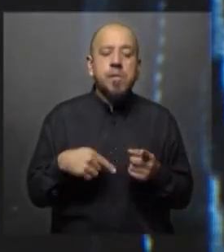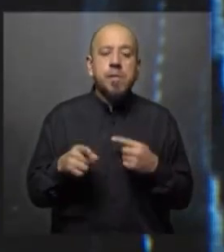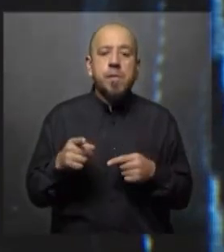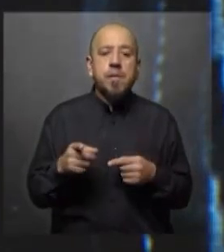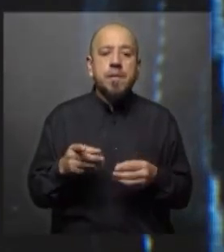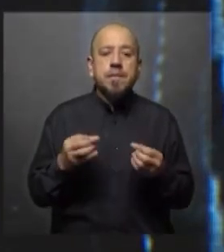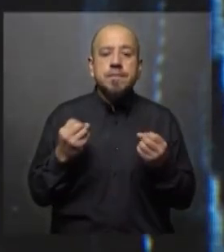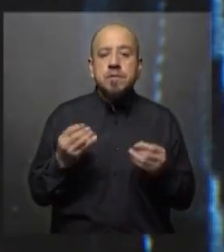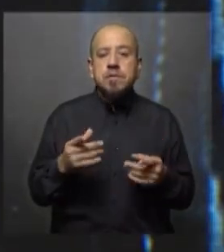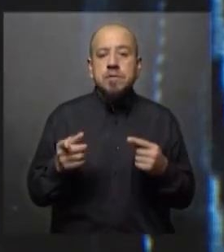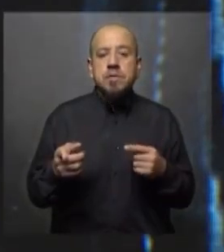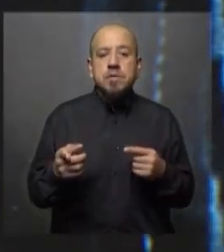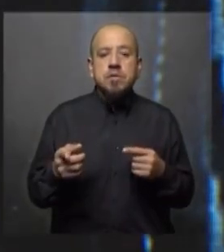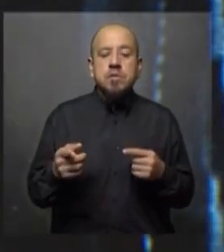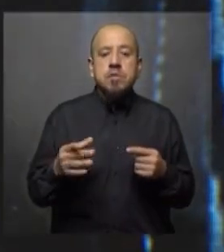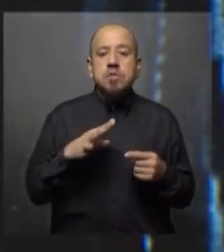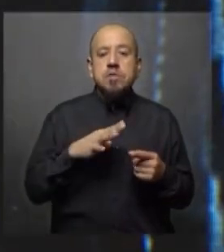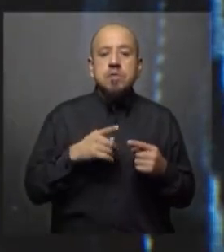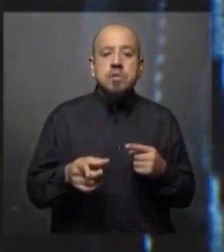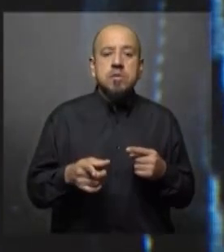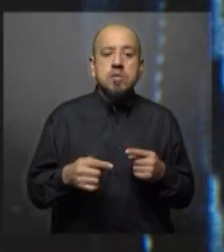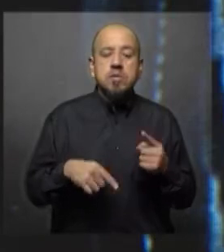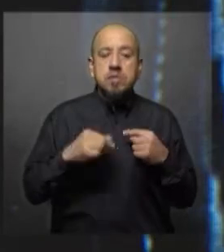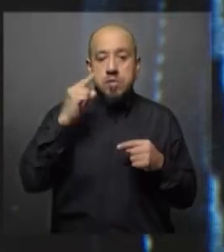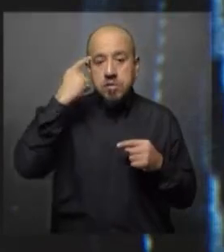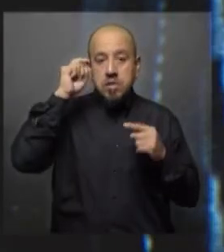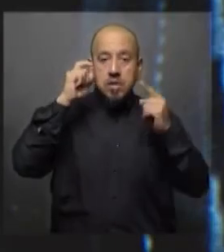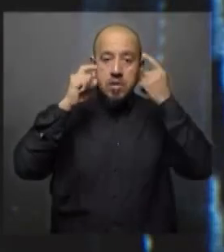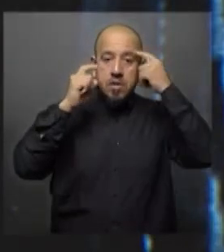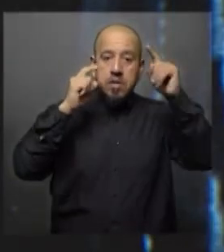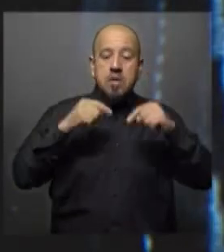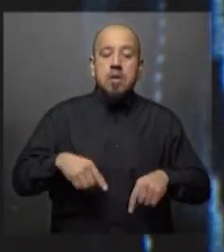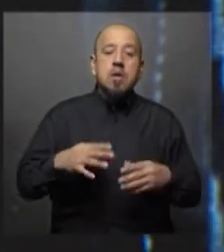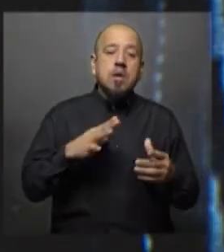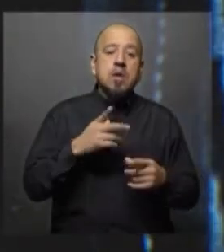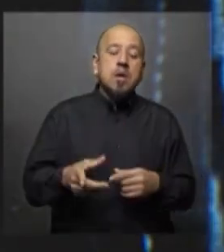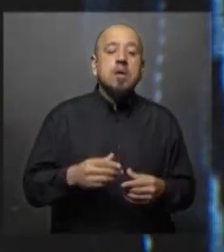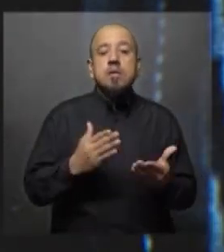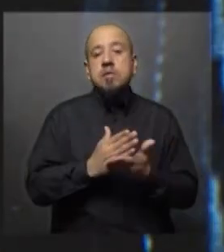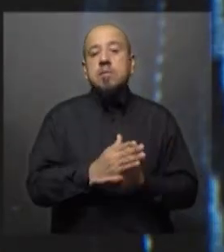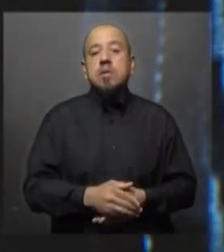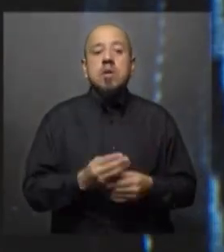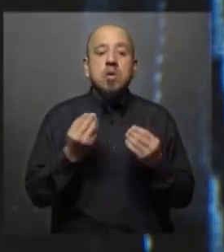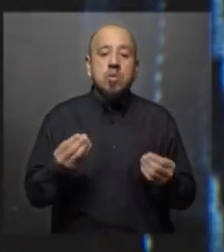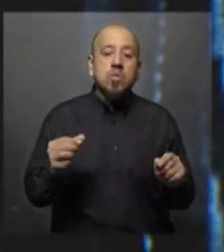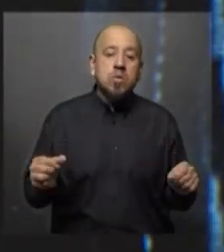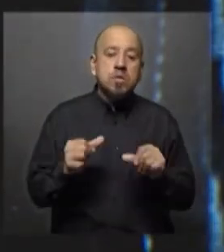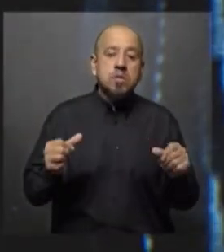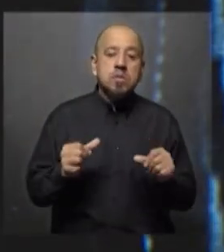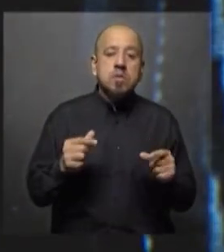habituados a debates en los cuales justamente la idea que aparece una y otra vez Es como encuadramos